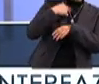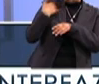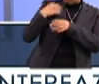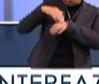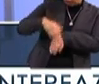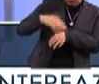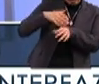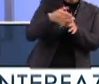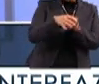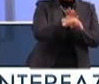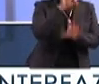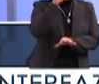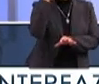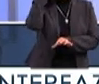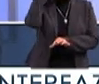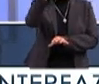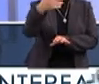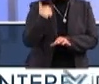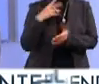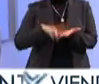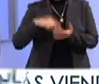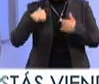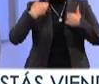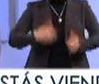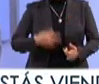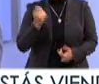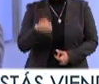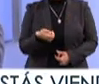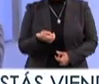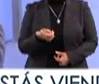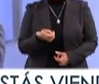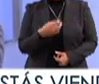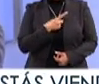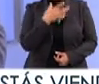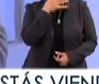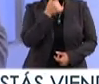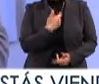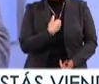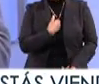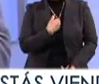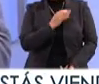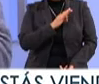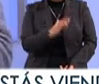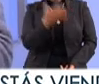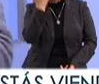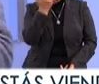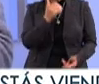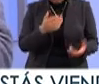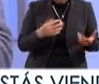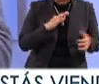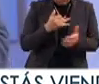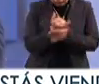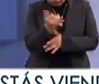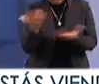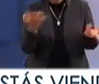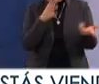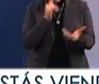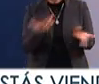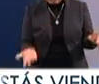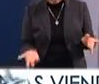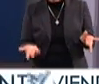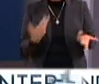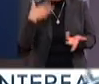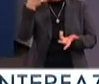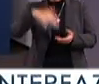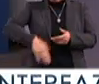personal de la persona del joven porque entonces en algún momento no se va a sentir capaz de tomar decisiones y entonces vamos a tener